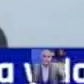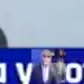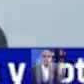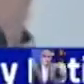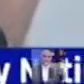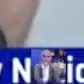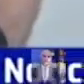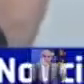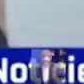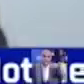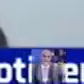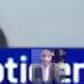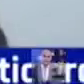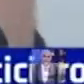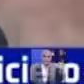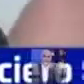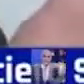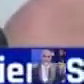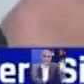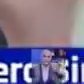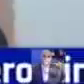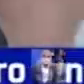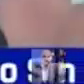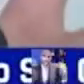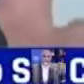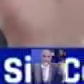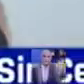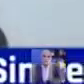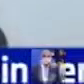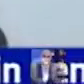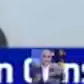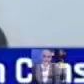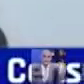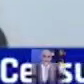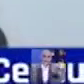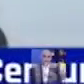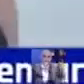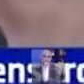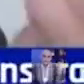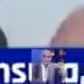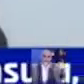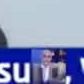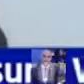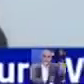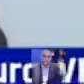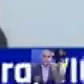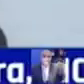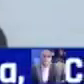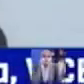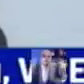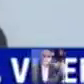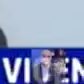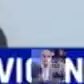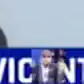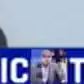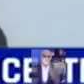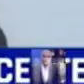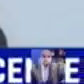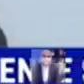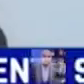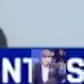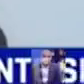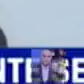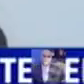otros que pues los monopolios, los grandes monopolios y estas universidades de élite donde